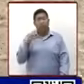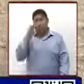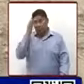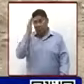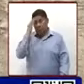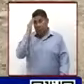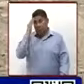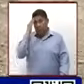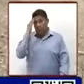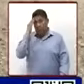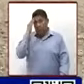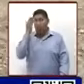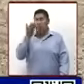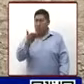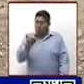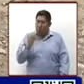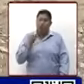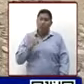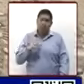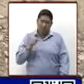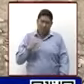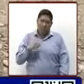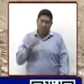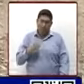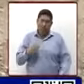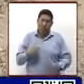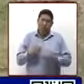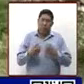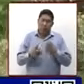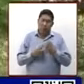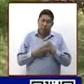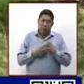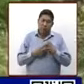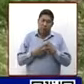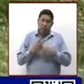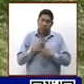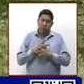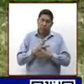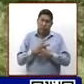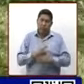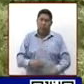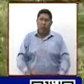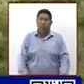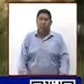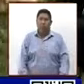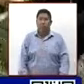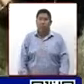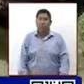sabemos que es un animal, un cachorro. Sí, sí. Por favor, camaradas, el canil de este lado.